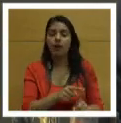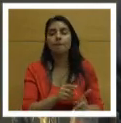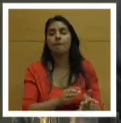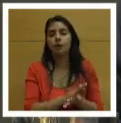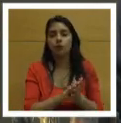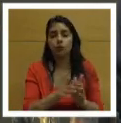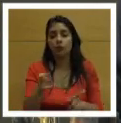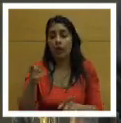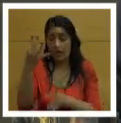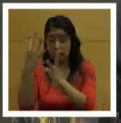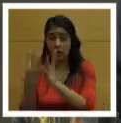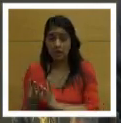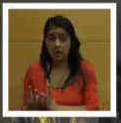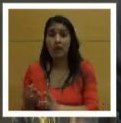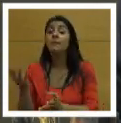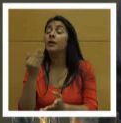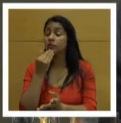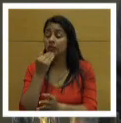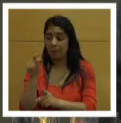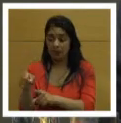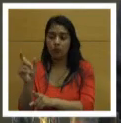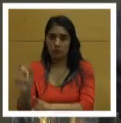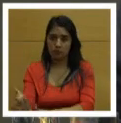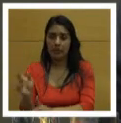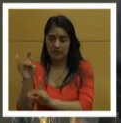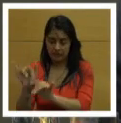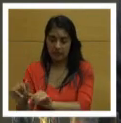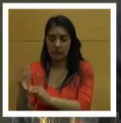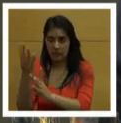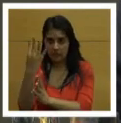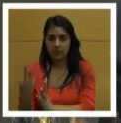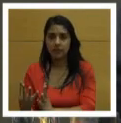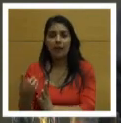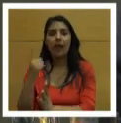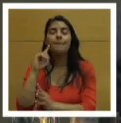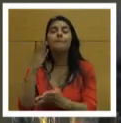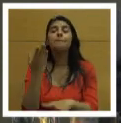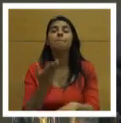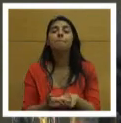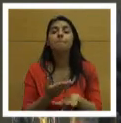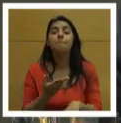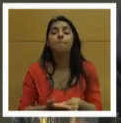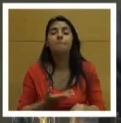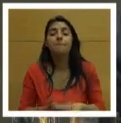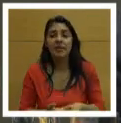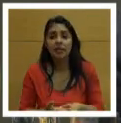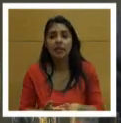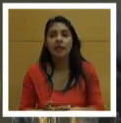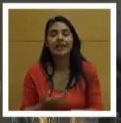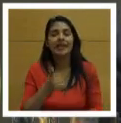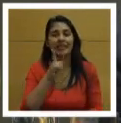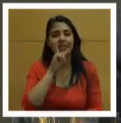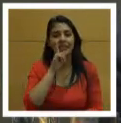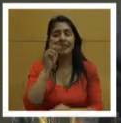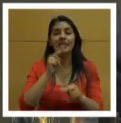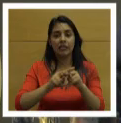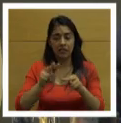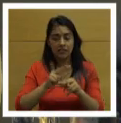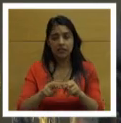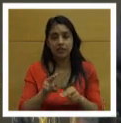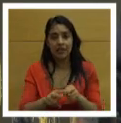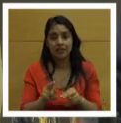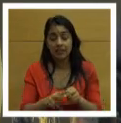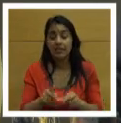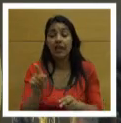con una condena efectiva, pero además menciona y le exige al Centro de Cumplimiento Penitenciario que deben establecerse medidas dirigidas a